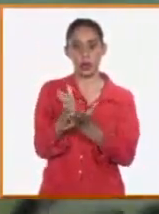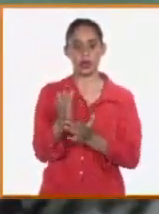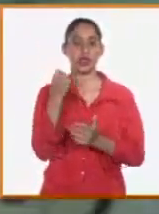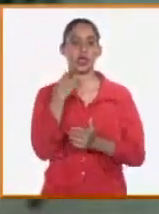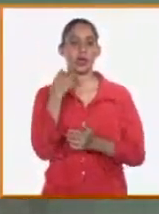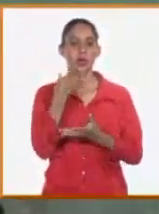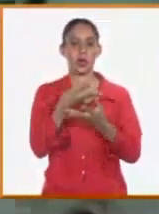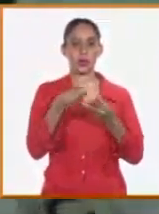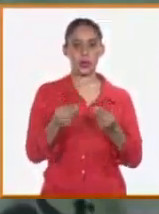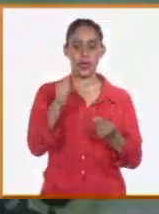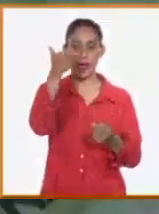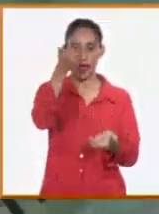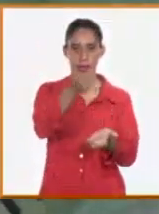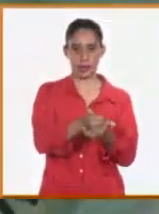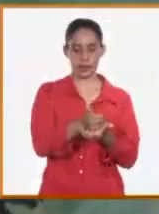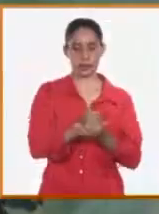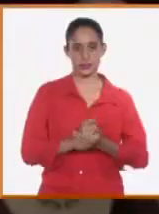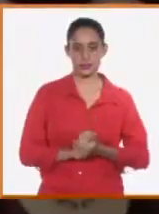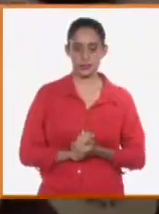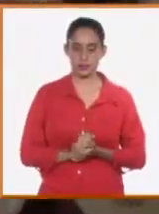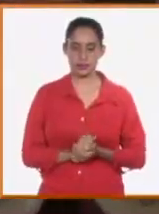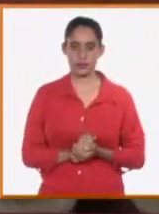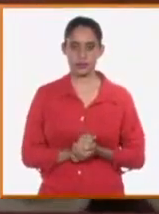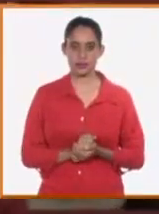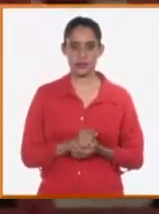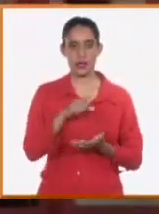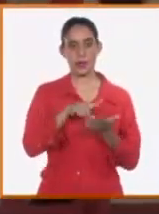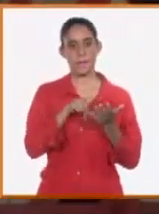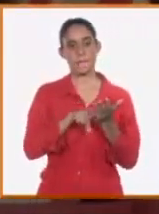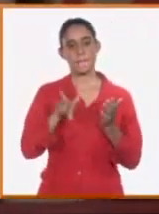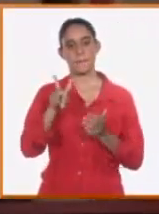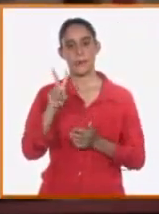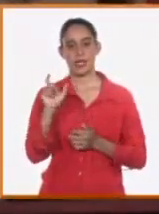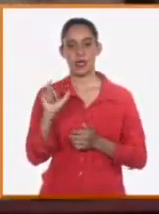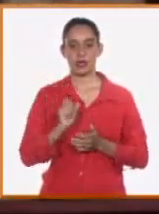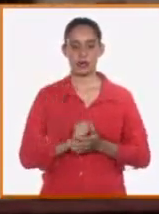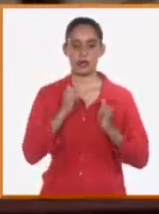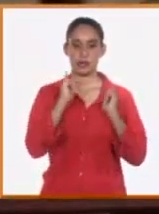en el centro de la isla. Desde Villa Clara, Sandra Cristina, para este espacio informativo.